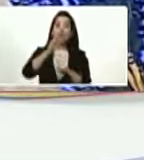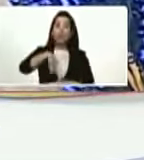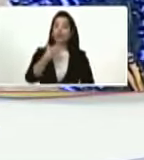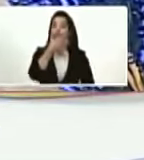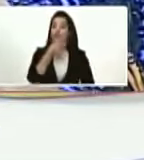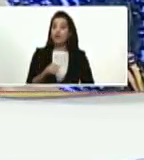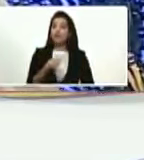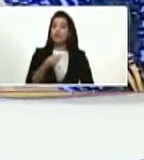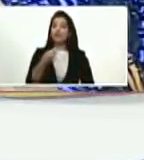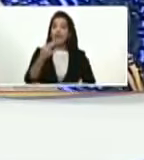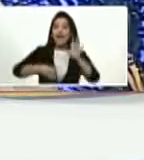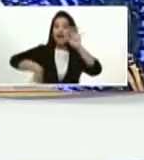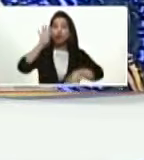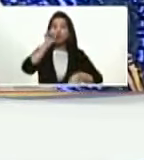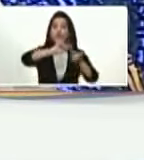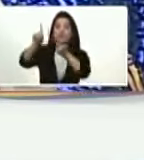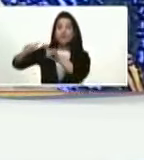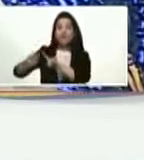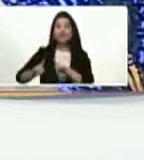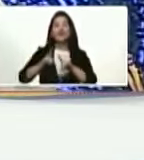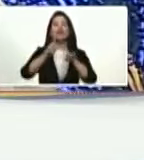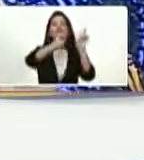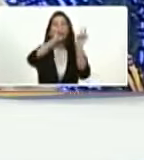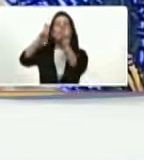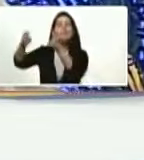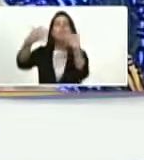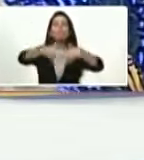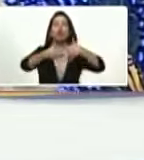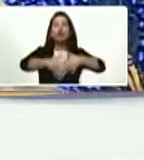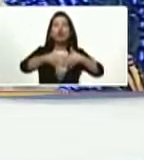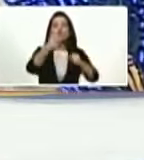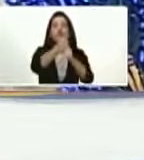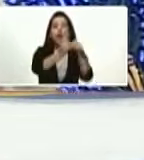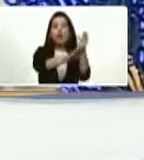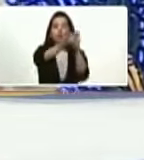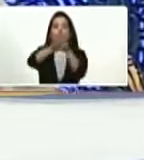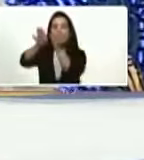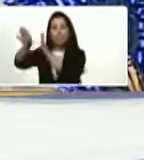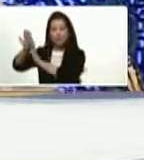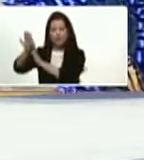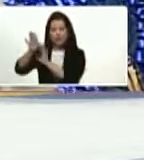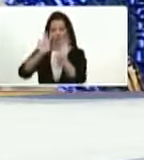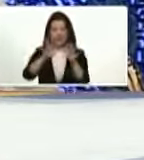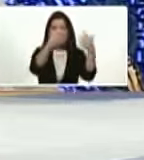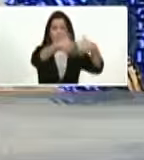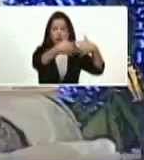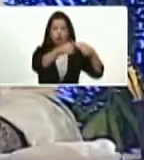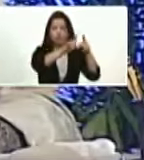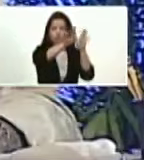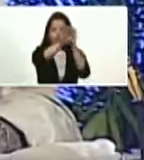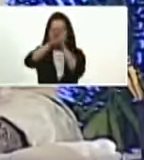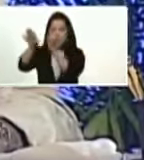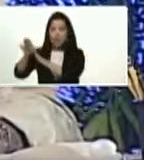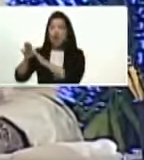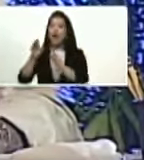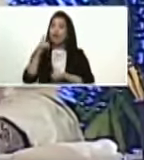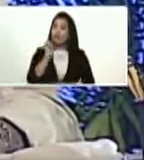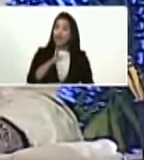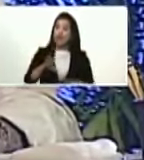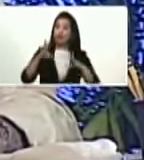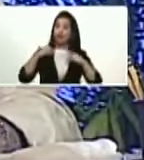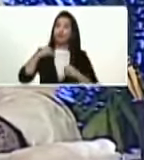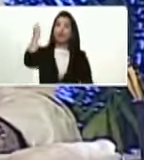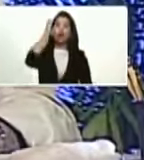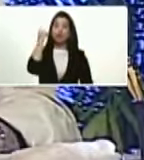los 14 motores, 14 motores, asumidos con conciencia, con honestidad y